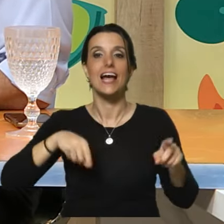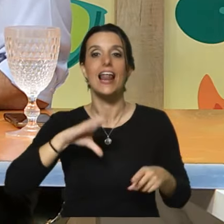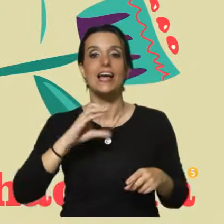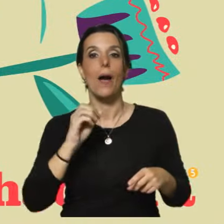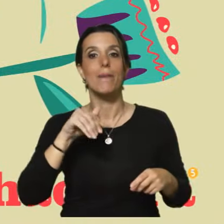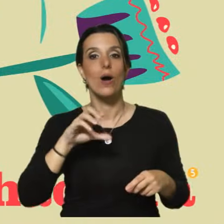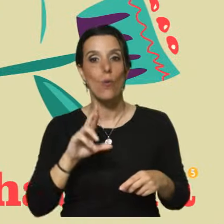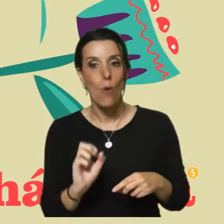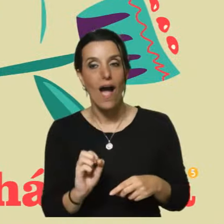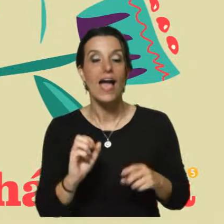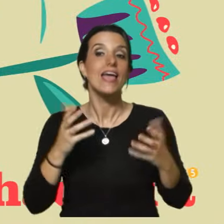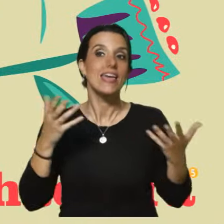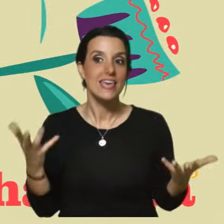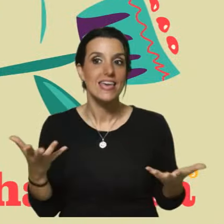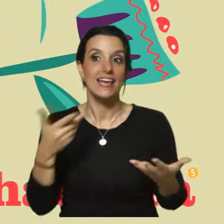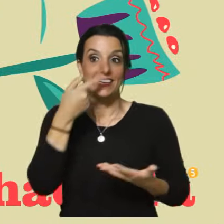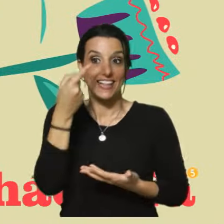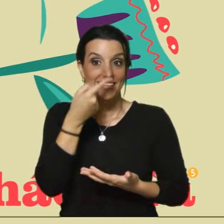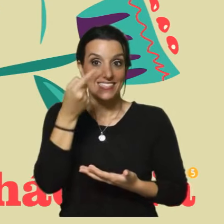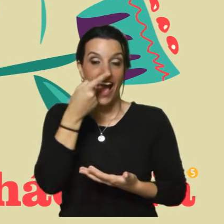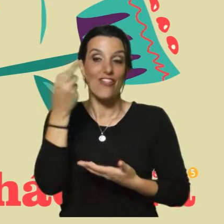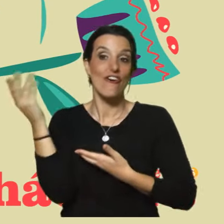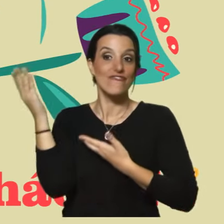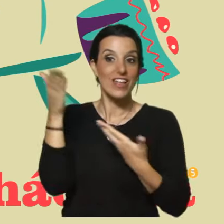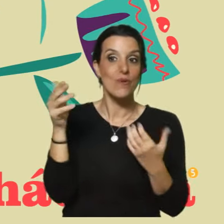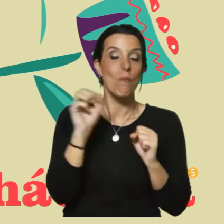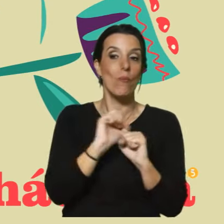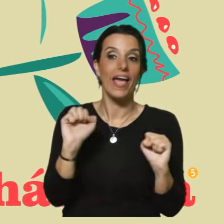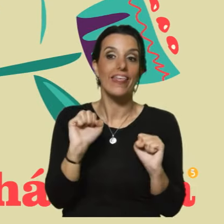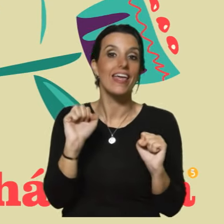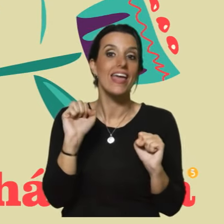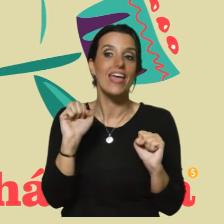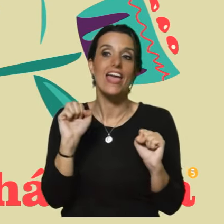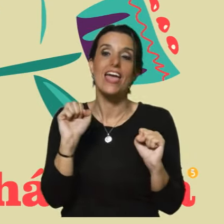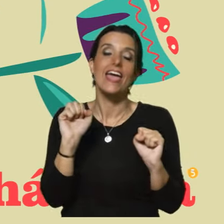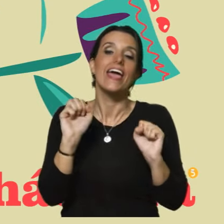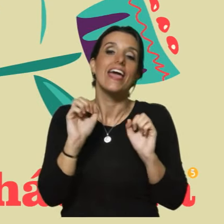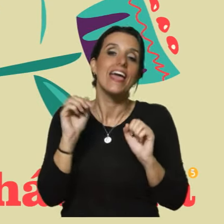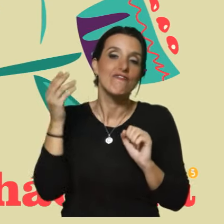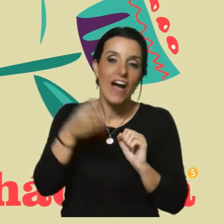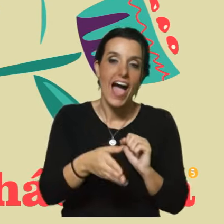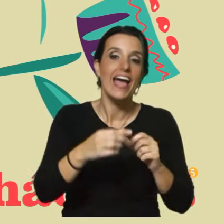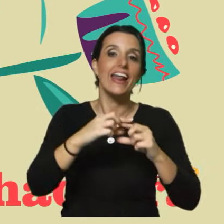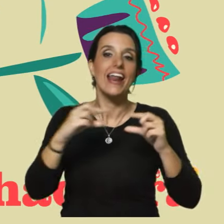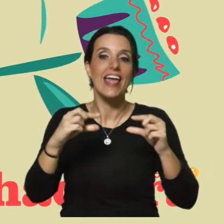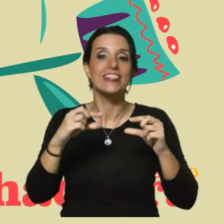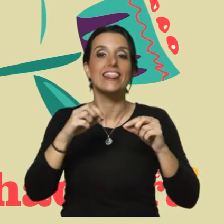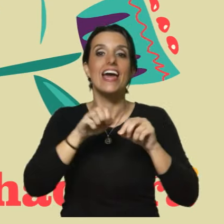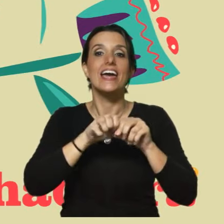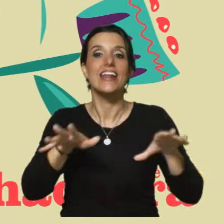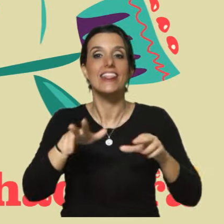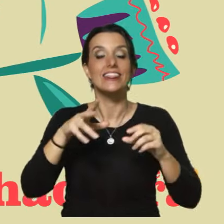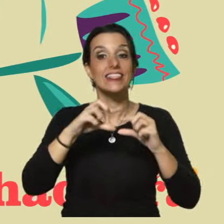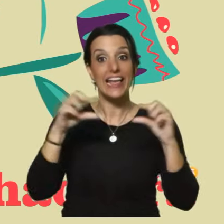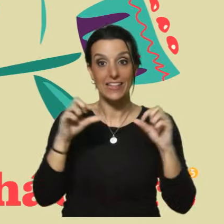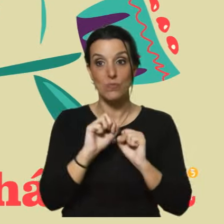e y bueno si están interesados en participar este ir no se lo pierdan las entradas están en Red tickets